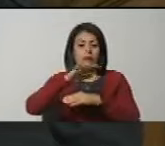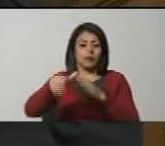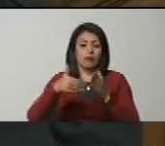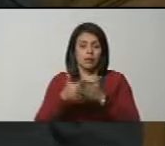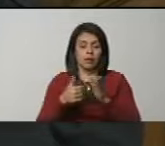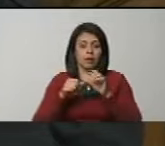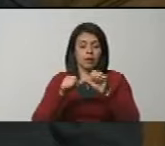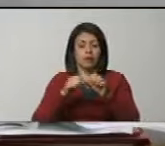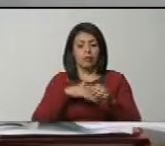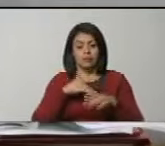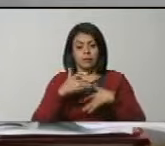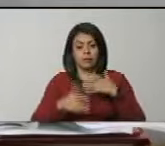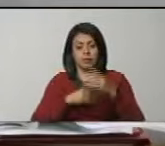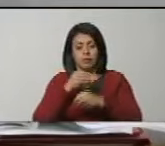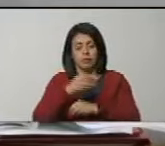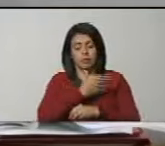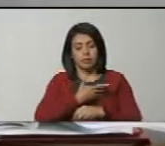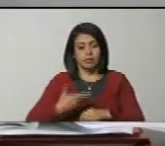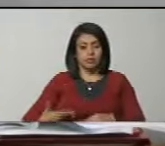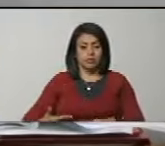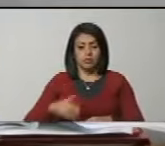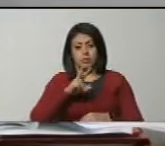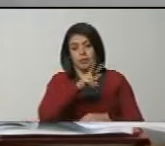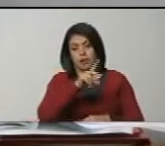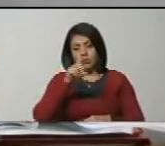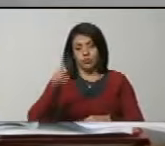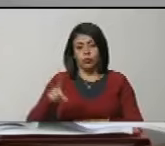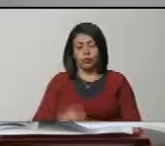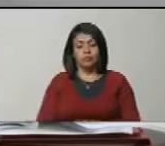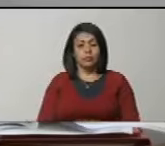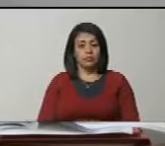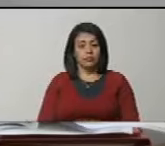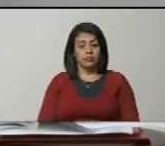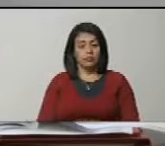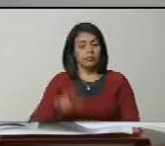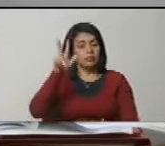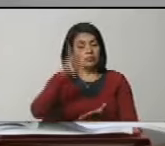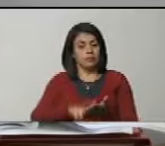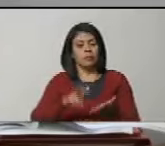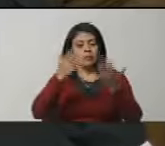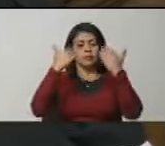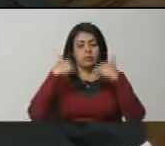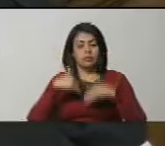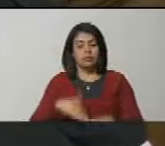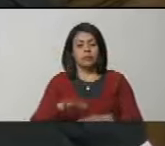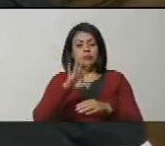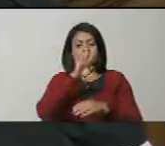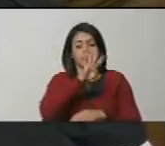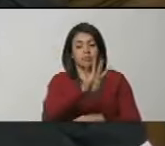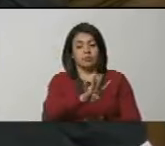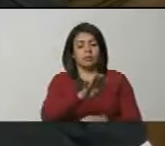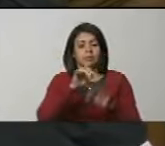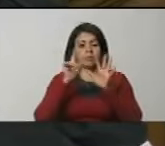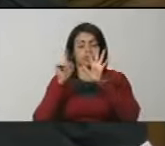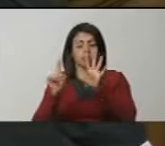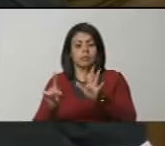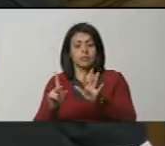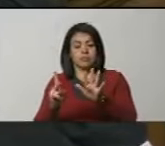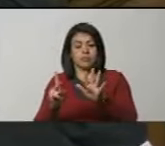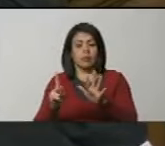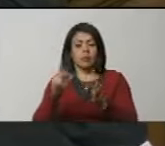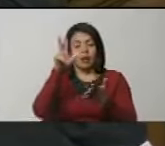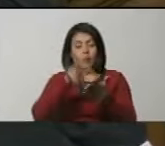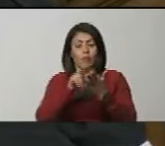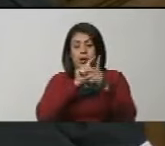Es todo, ciudadano presidente. En consideración el artículo 21. Aprobado. Siguiente. Cuadragésimo séptimo, se